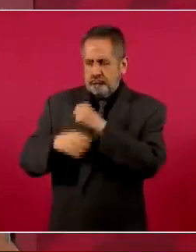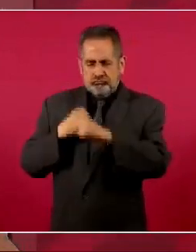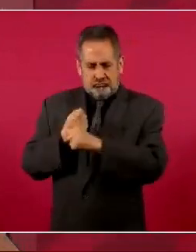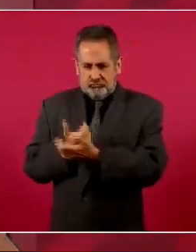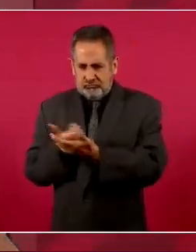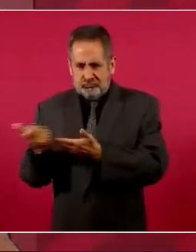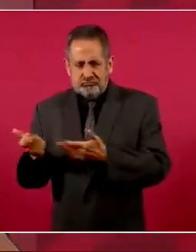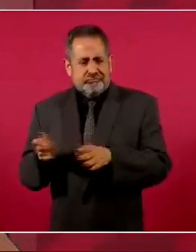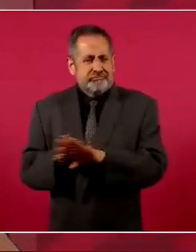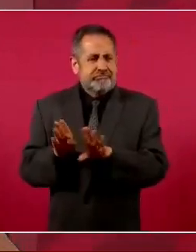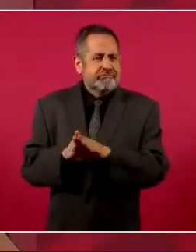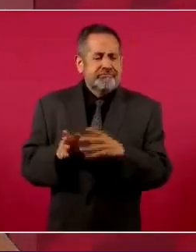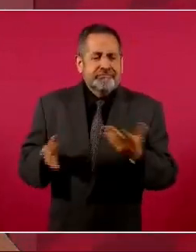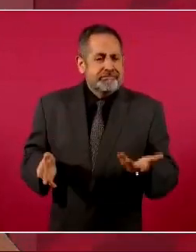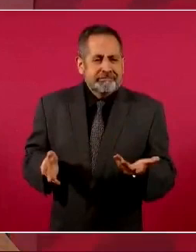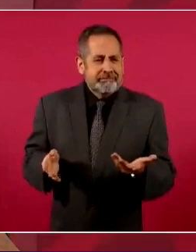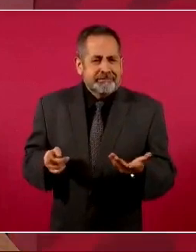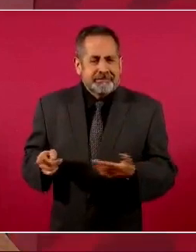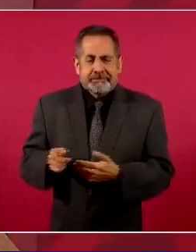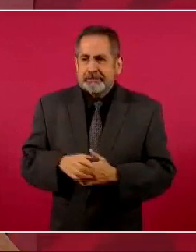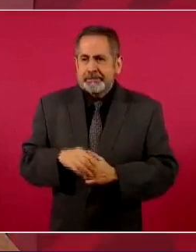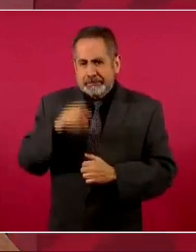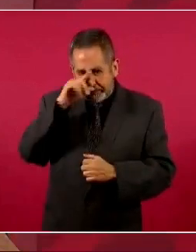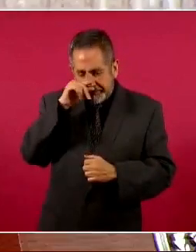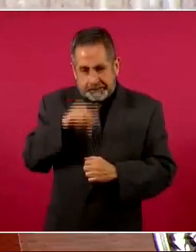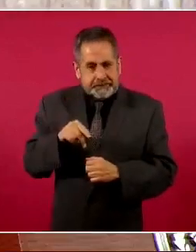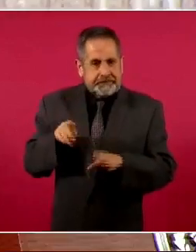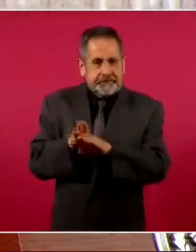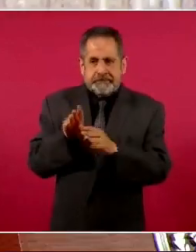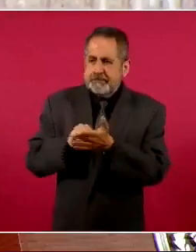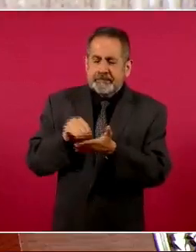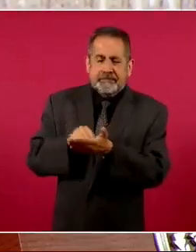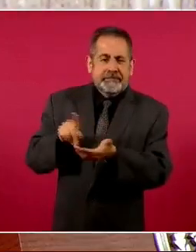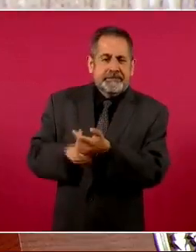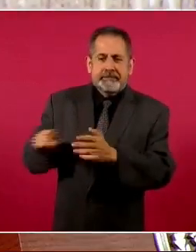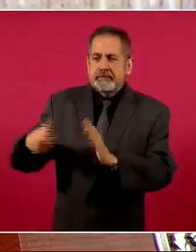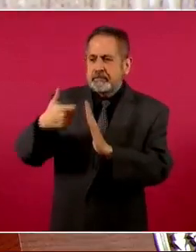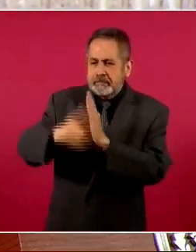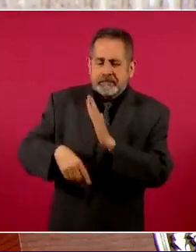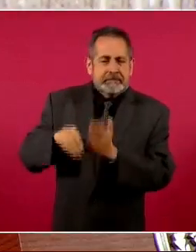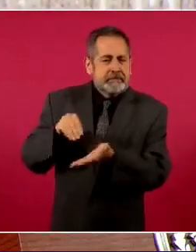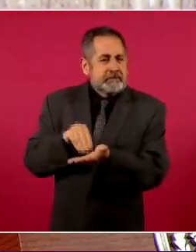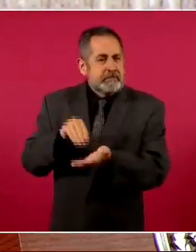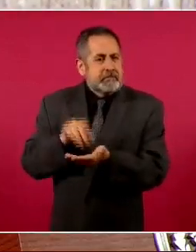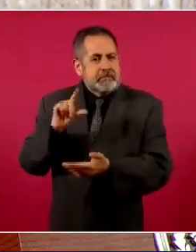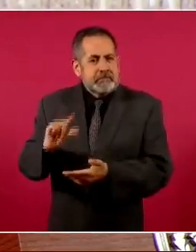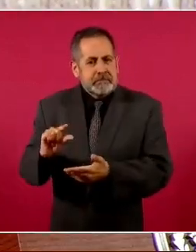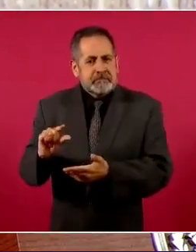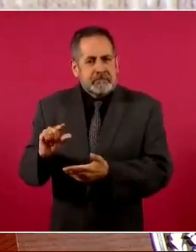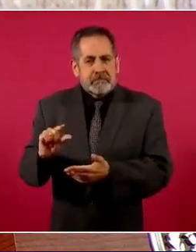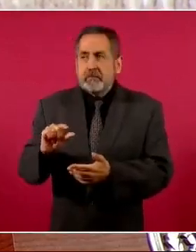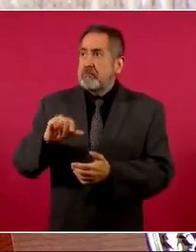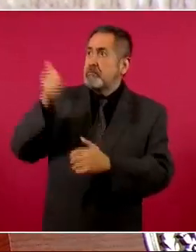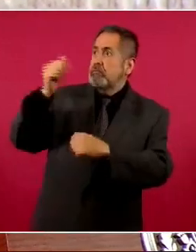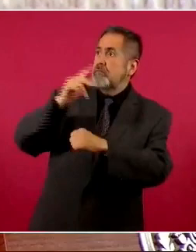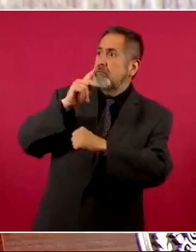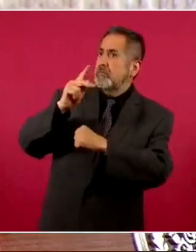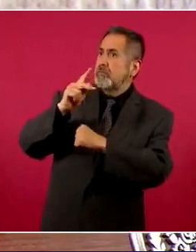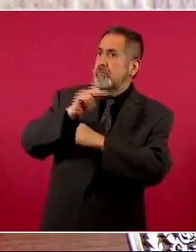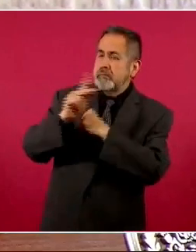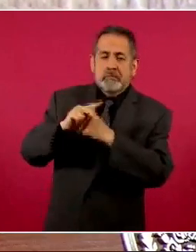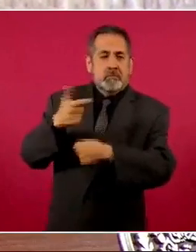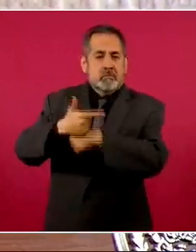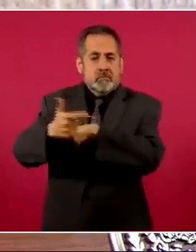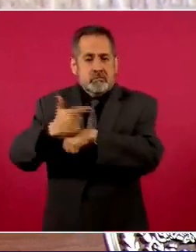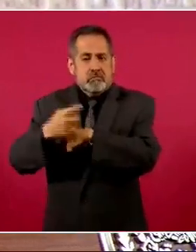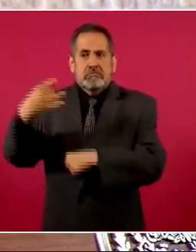años, todavía sigue siendo más bajo el salario mínimo en México que en Guatemala,